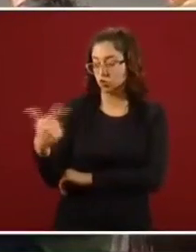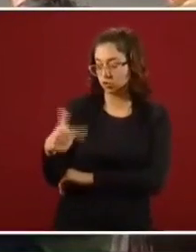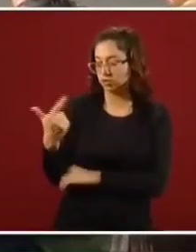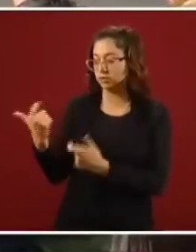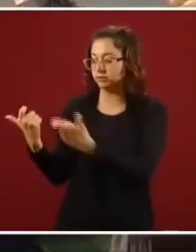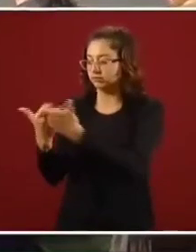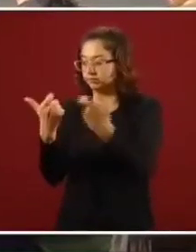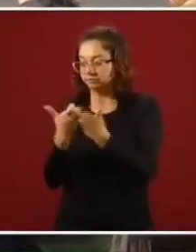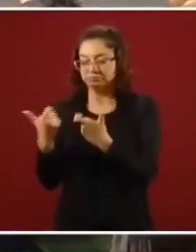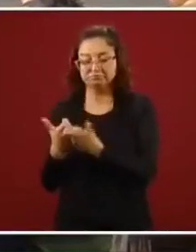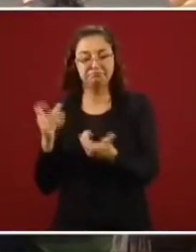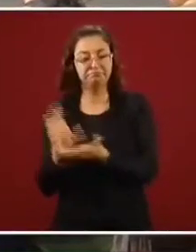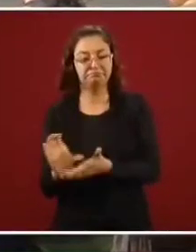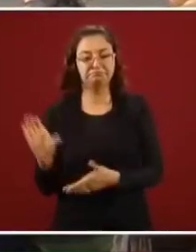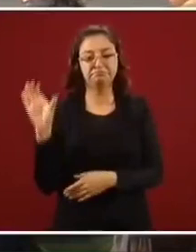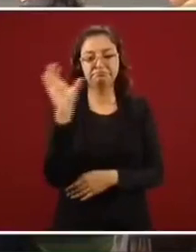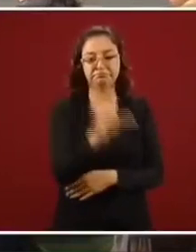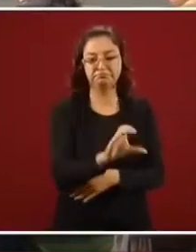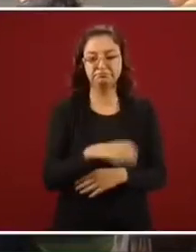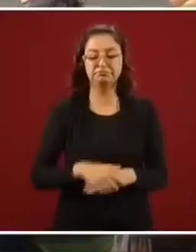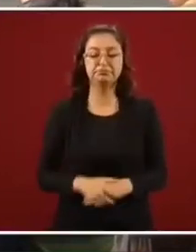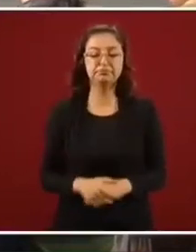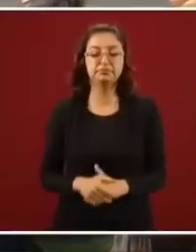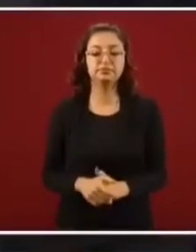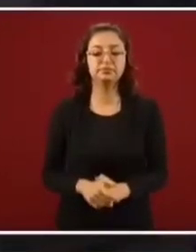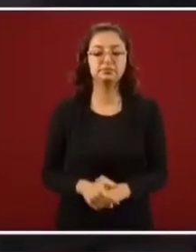En esto se avanzó, hay ya 2